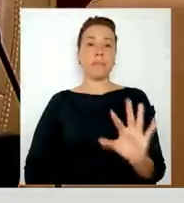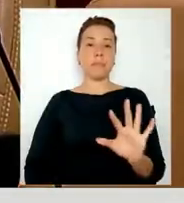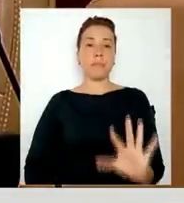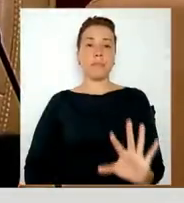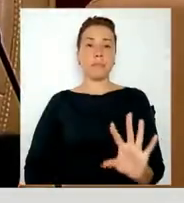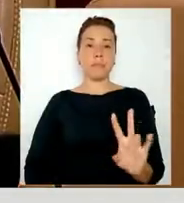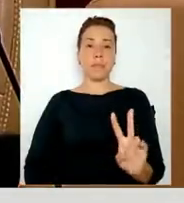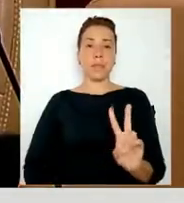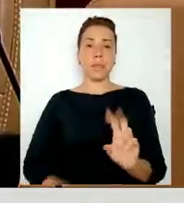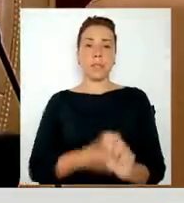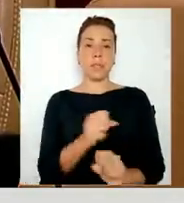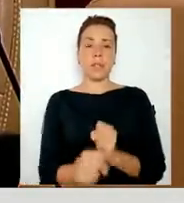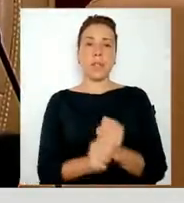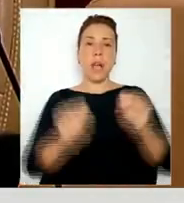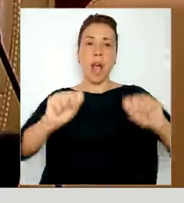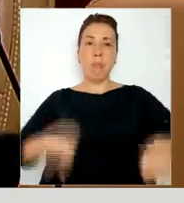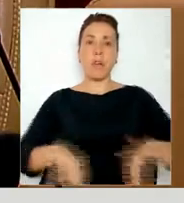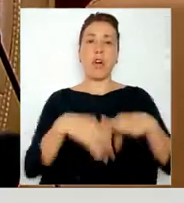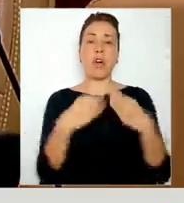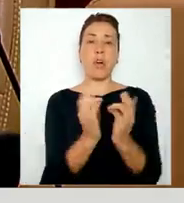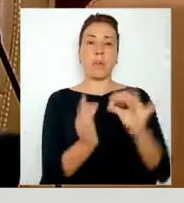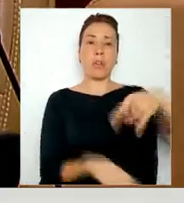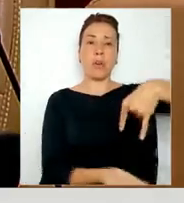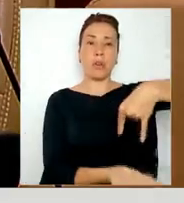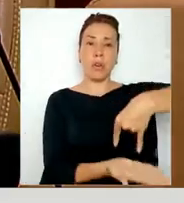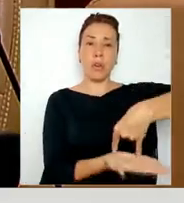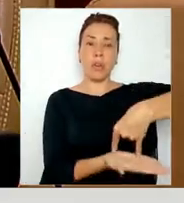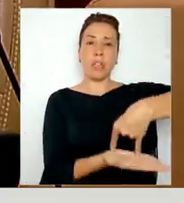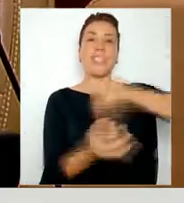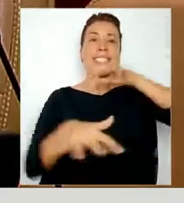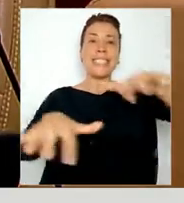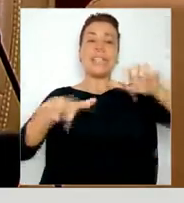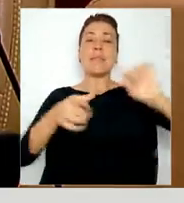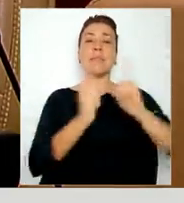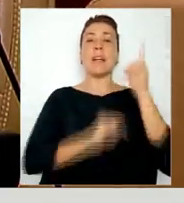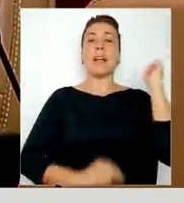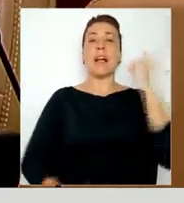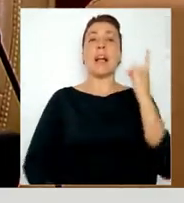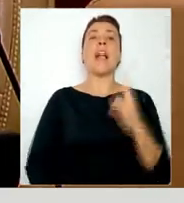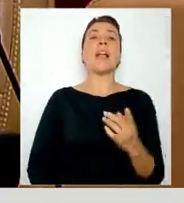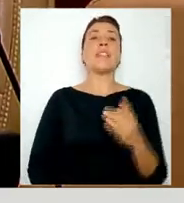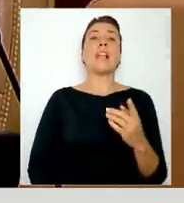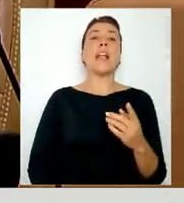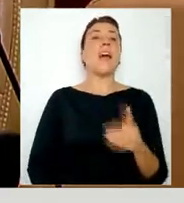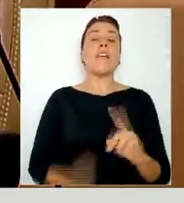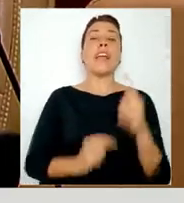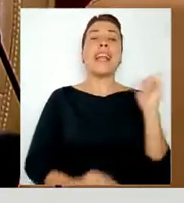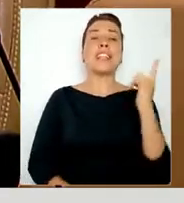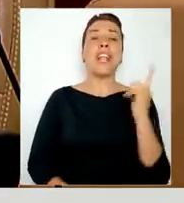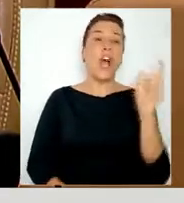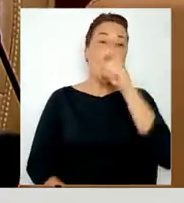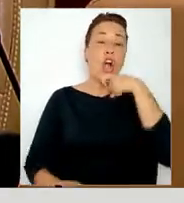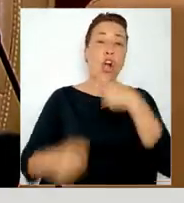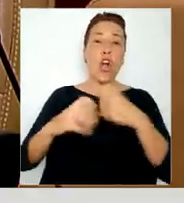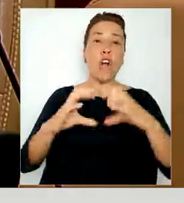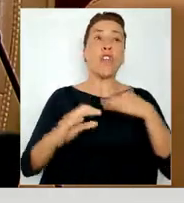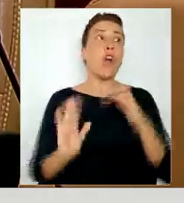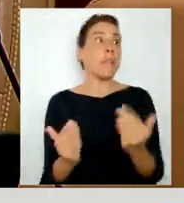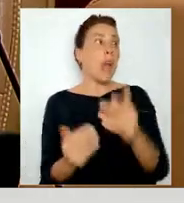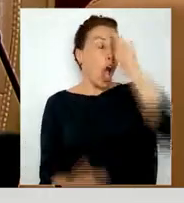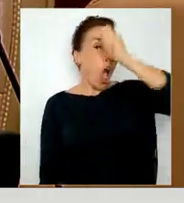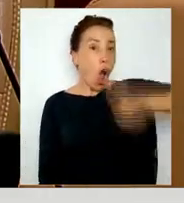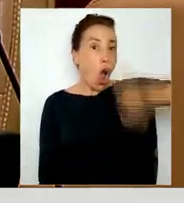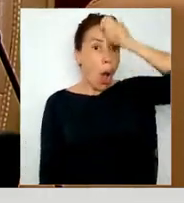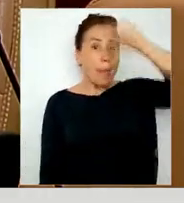aprobó por la unanimidad del Congreso pleno la nacionalización del Cobre yo hubiera esperado que hubiéramos tenido un homenaje en este en esta sala